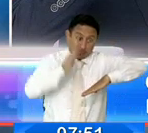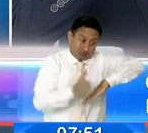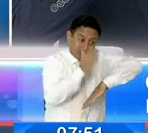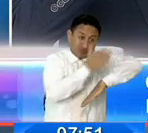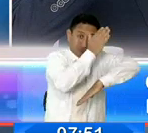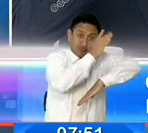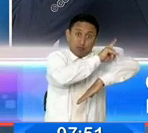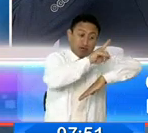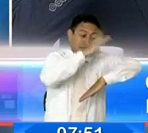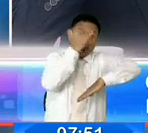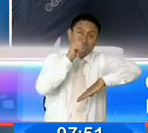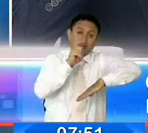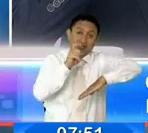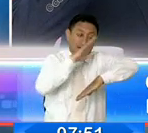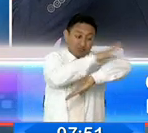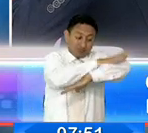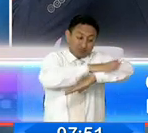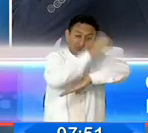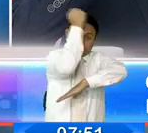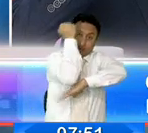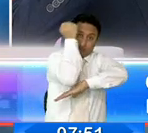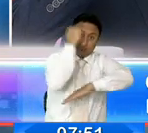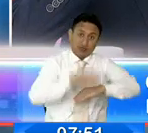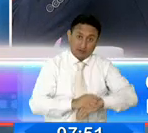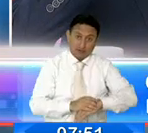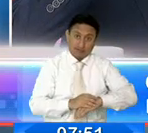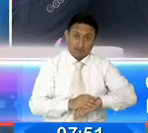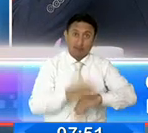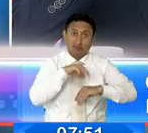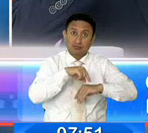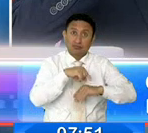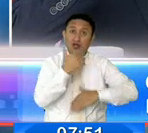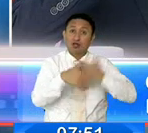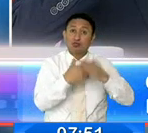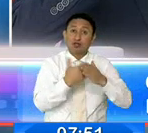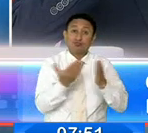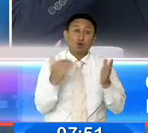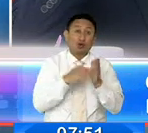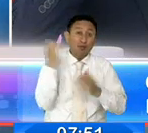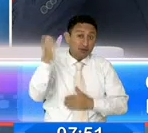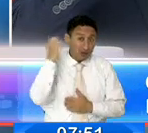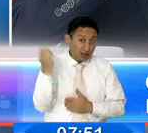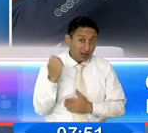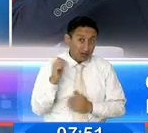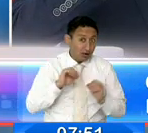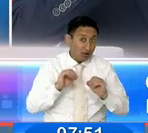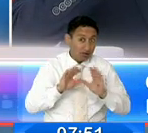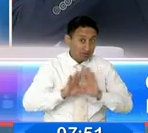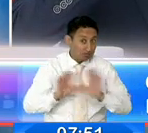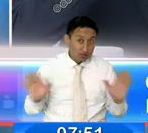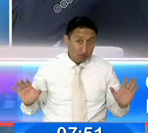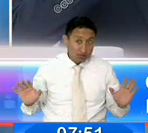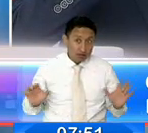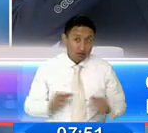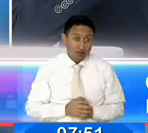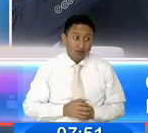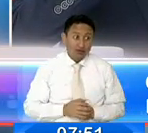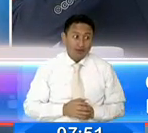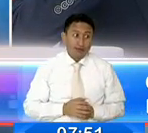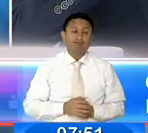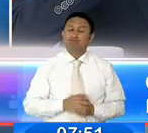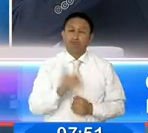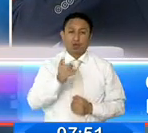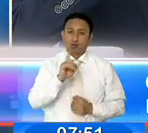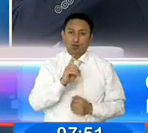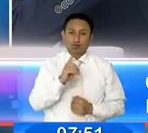un asiento. Pero Fíjese con usted. esto no vamos a tener nuevamente una emergencia o si sí está No, no, abierta. no, no se prevé, no se